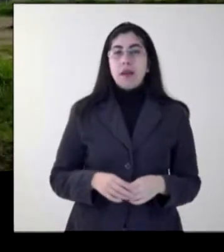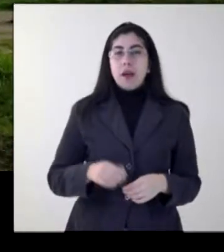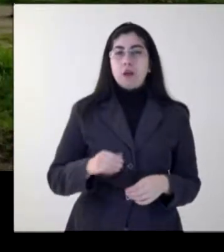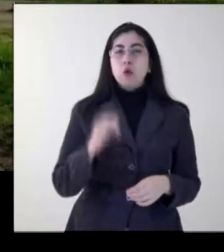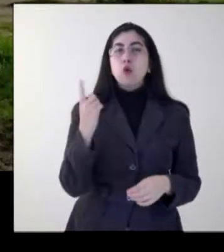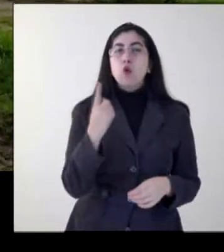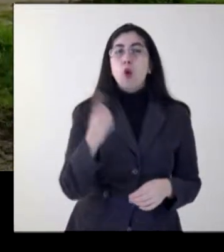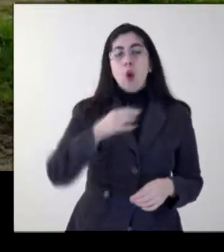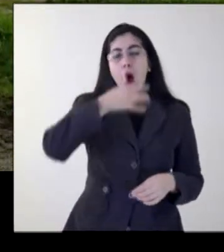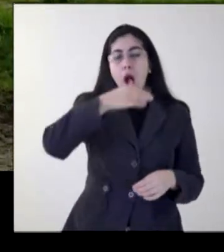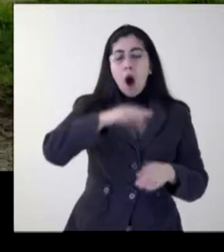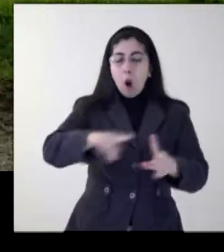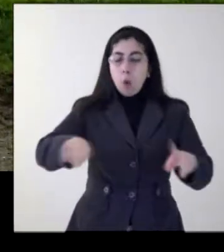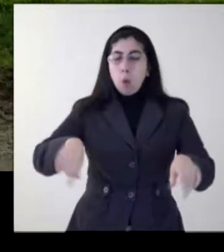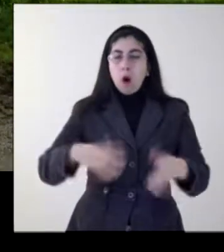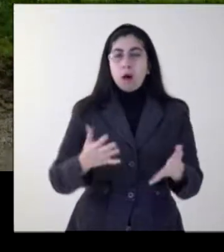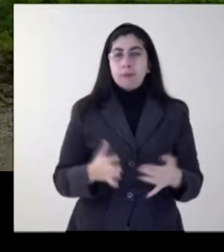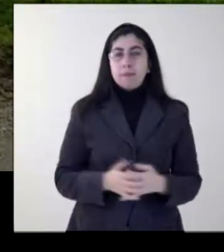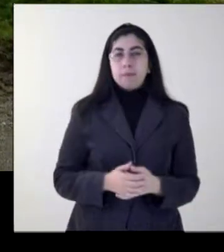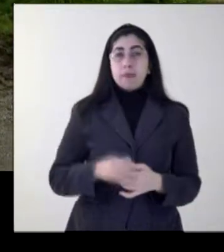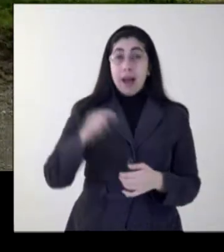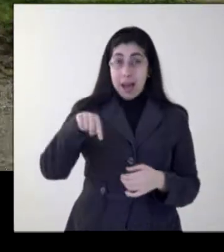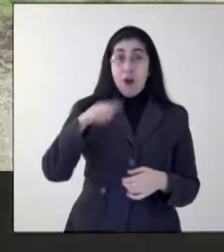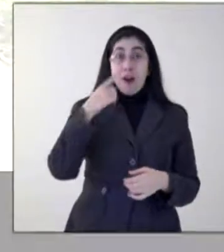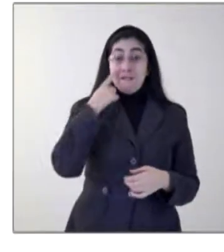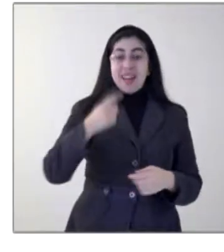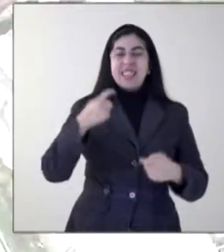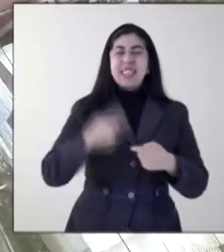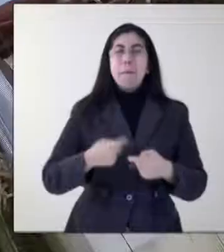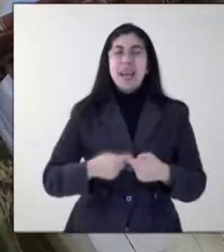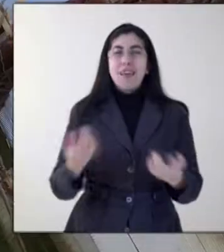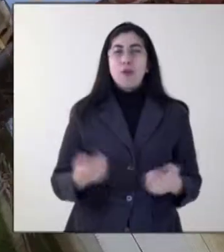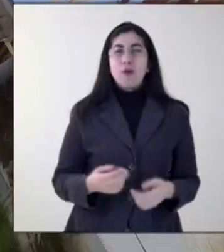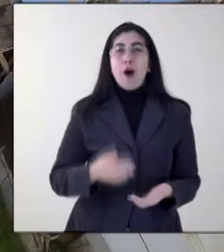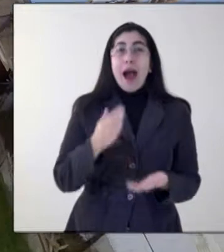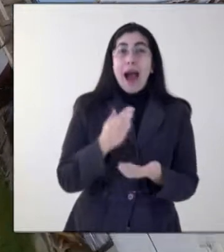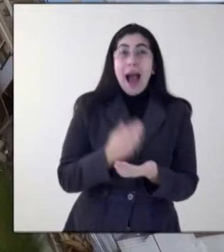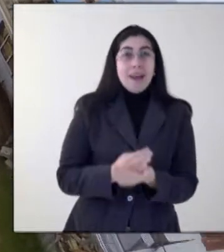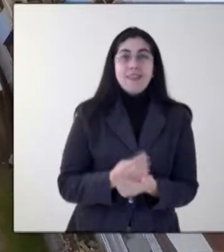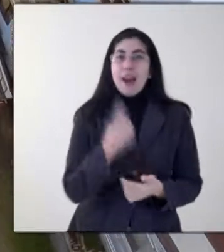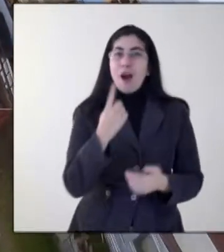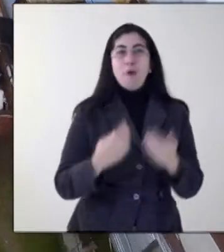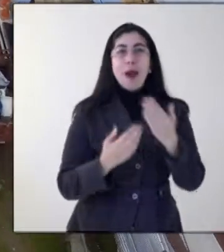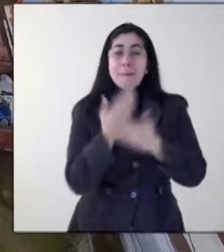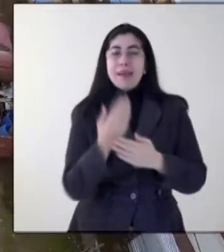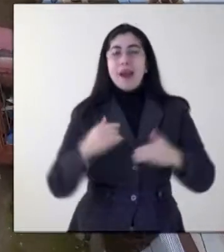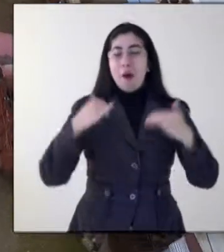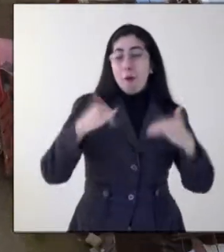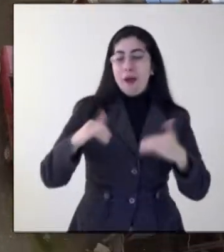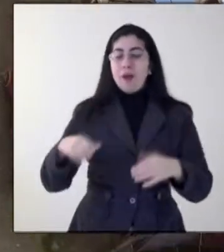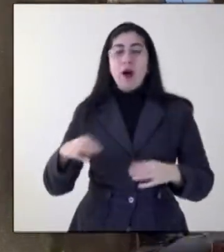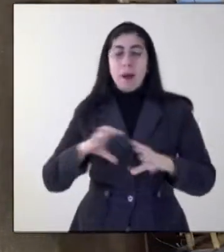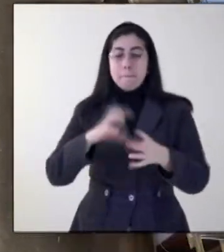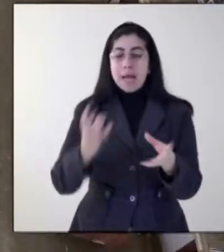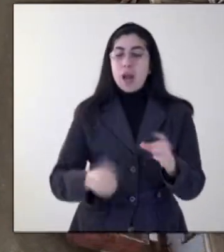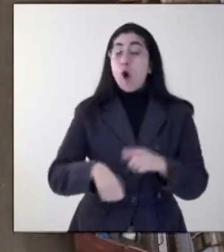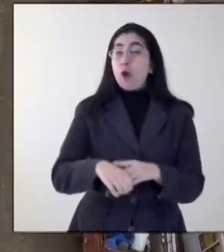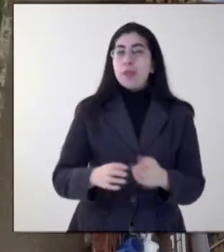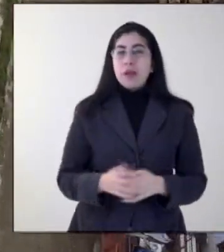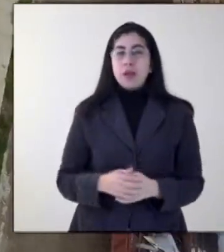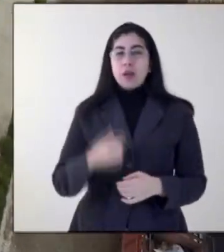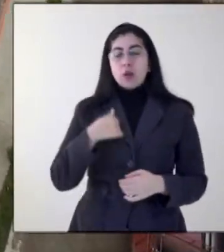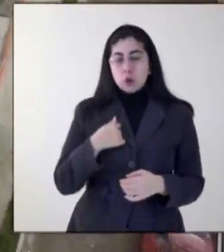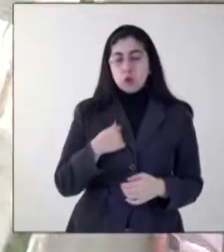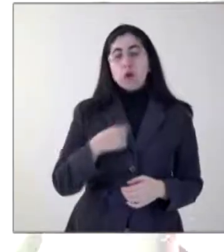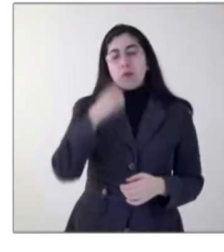poza de agua ahí. Y ahora usted ve cemento, que hasta la 1 de la mañana juegan afuera, la pelota. Pero yo que estoy